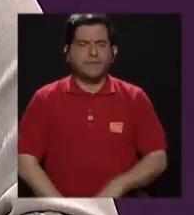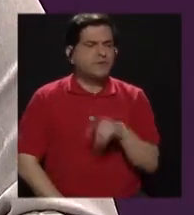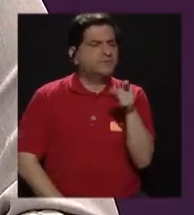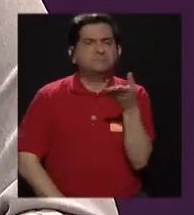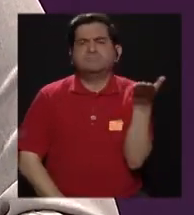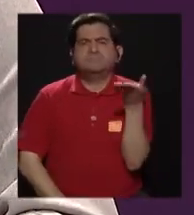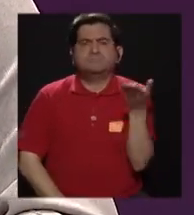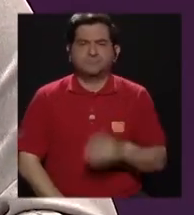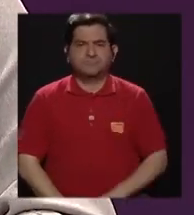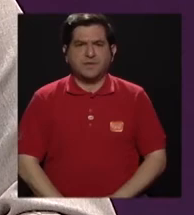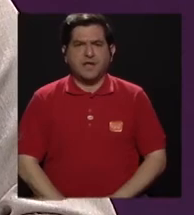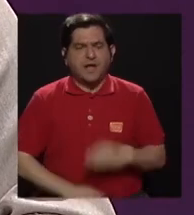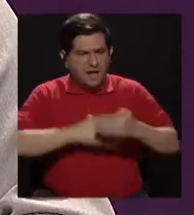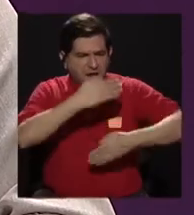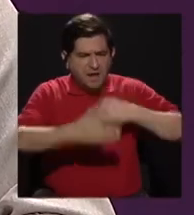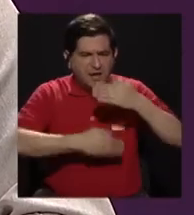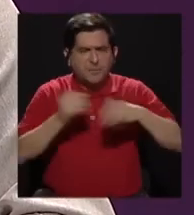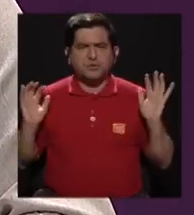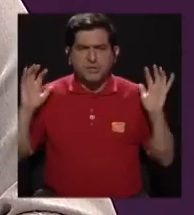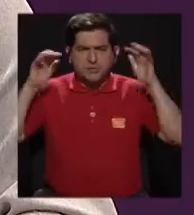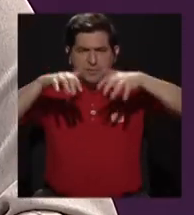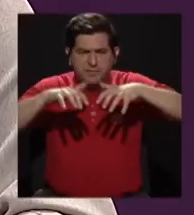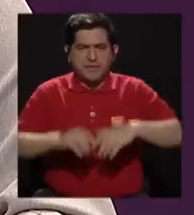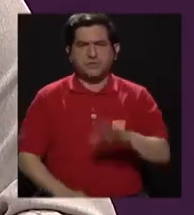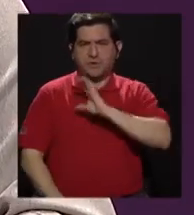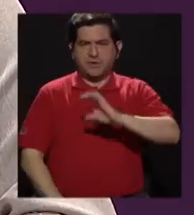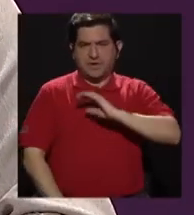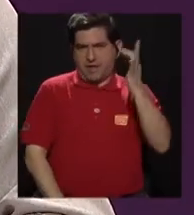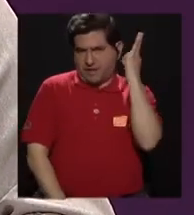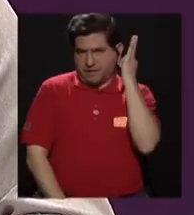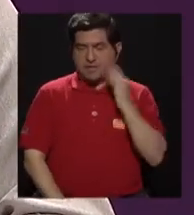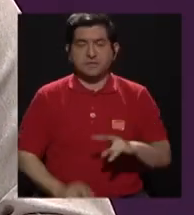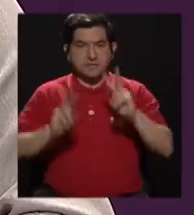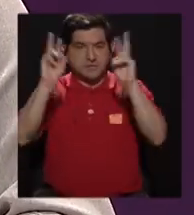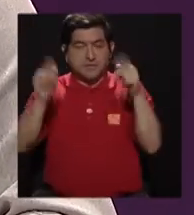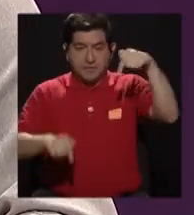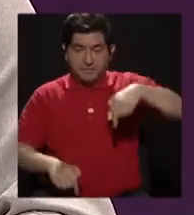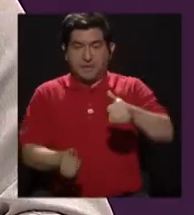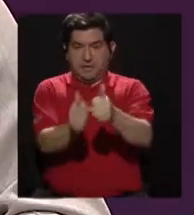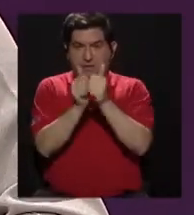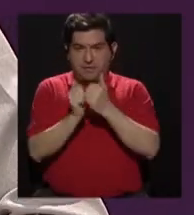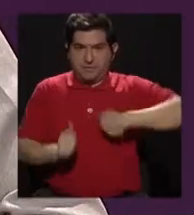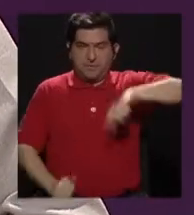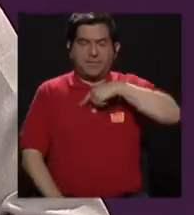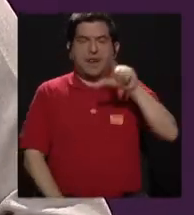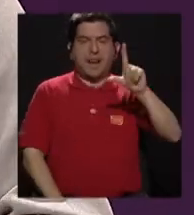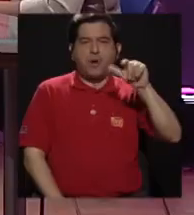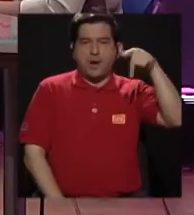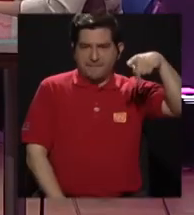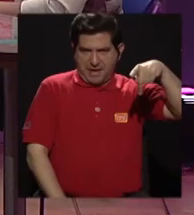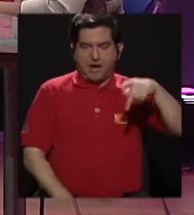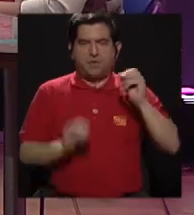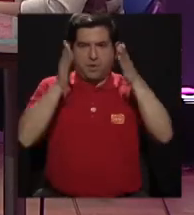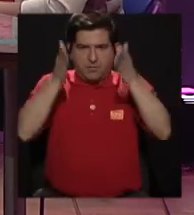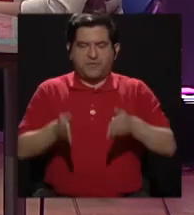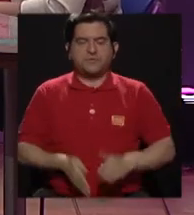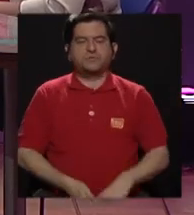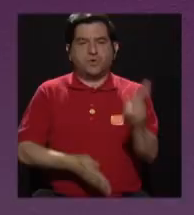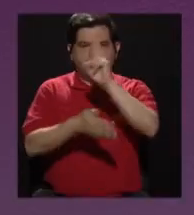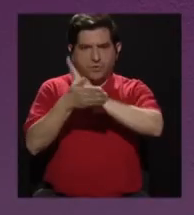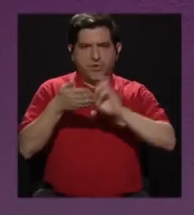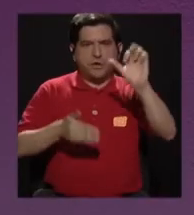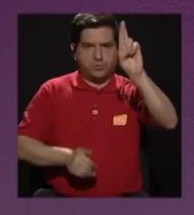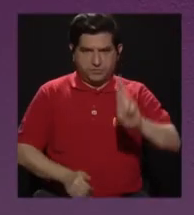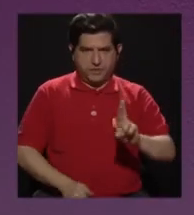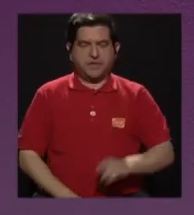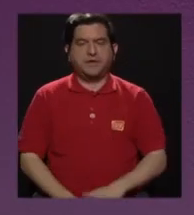a la feminización de las migraciones. Para tratar este tema nos acompañan Laura Paniagua, profesora de la Universidad de Costa